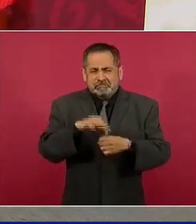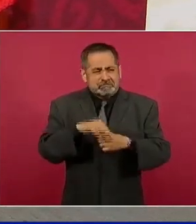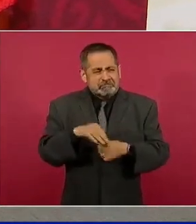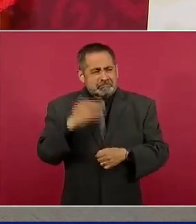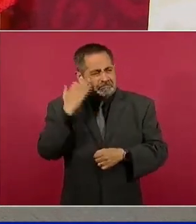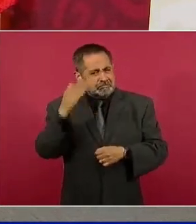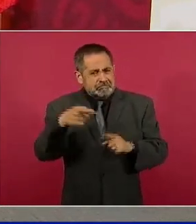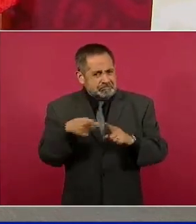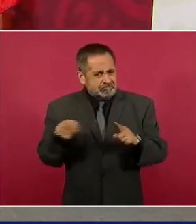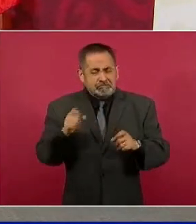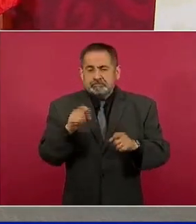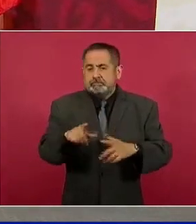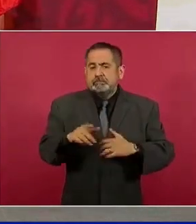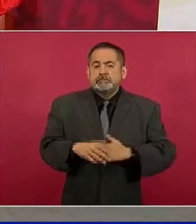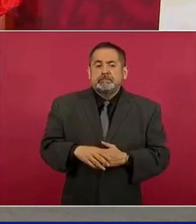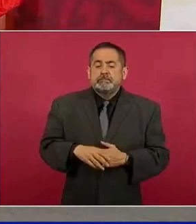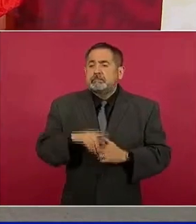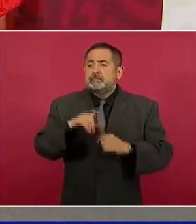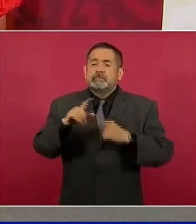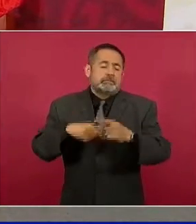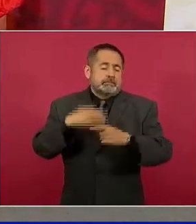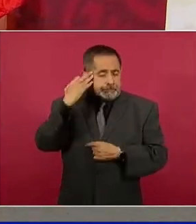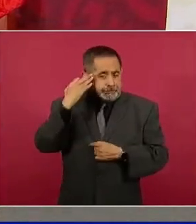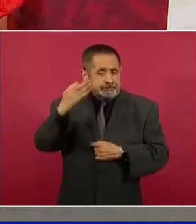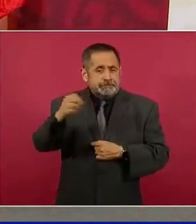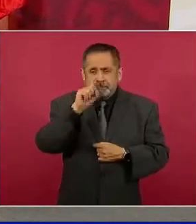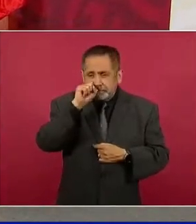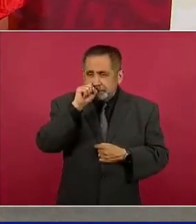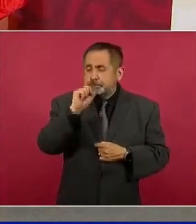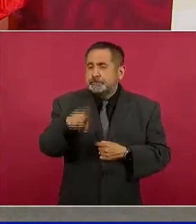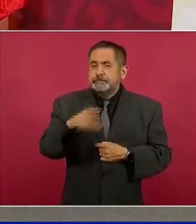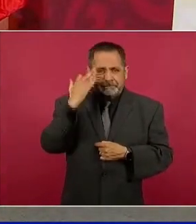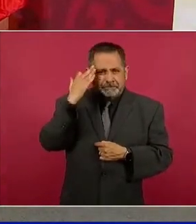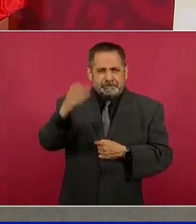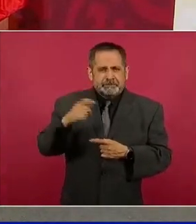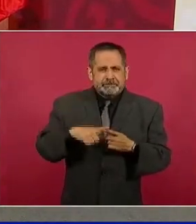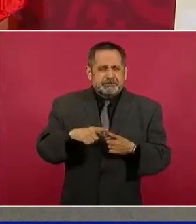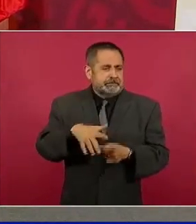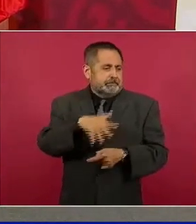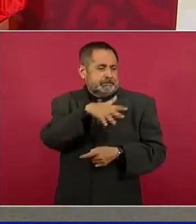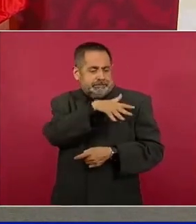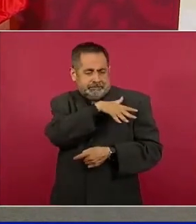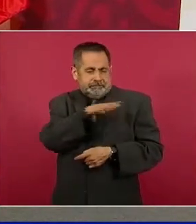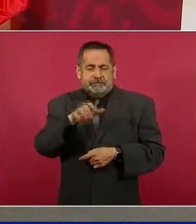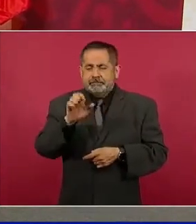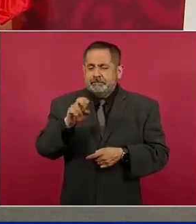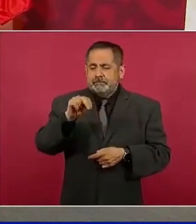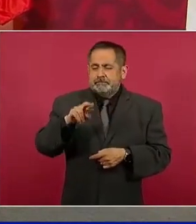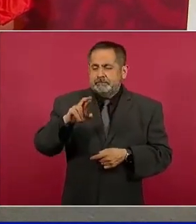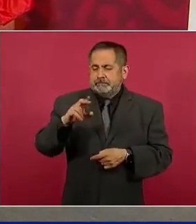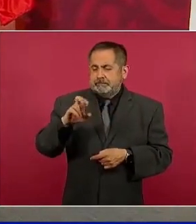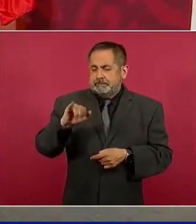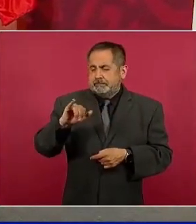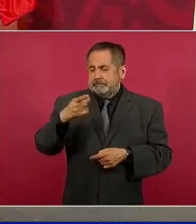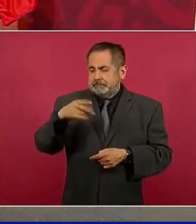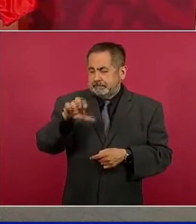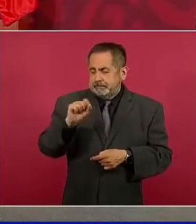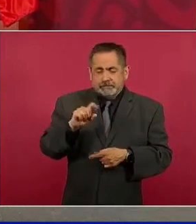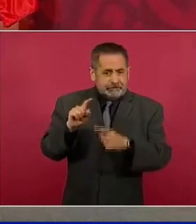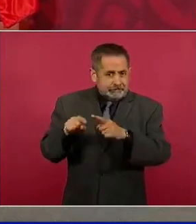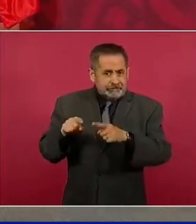fraude electoral la época que participa el general Enríquez,